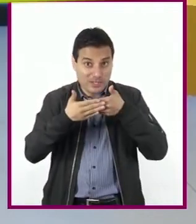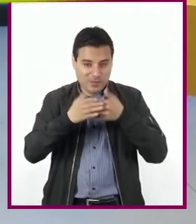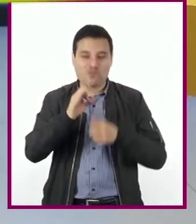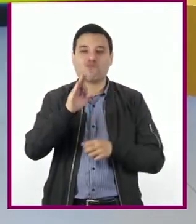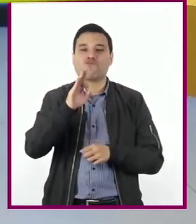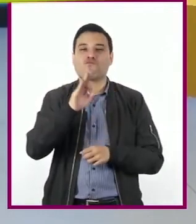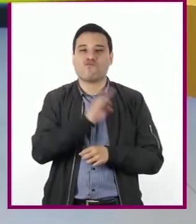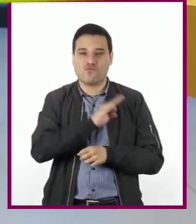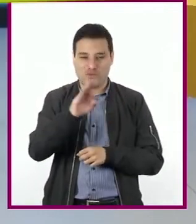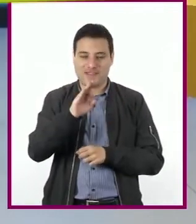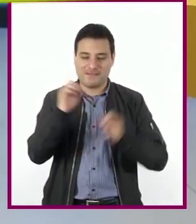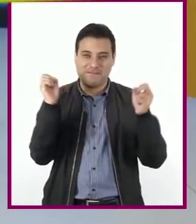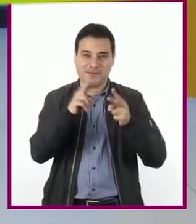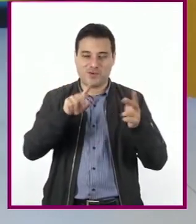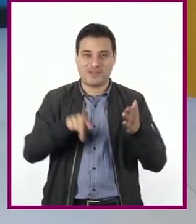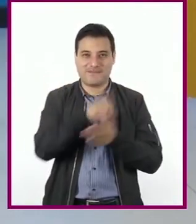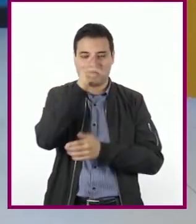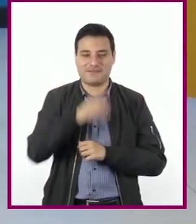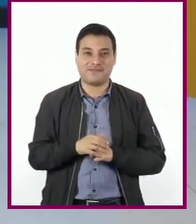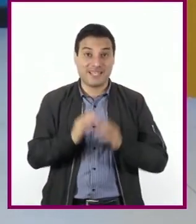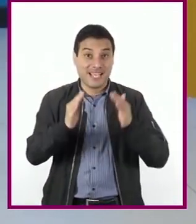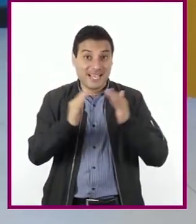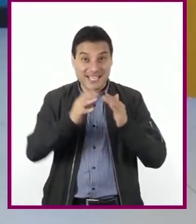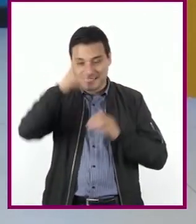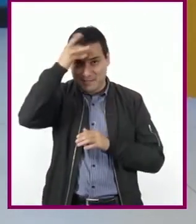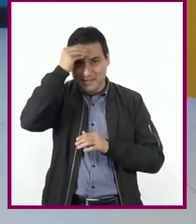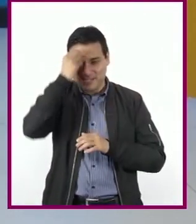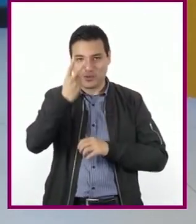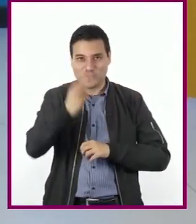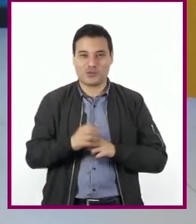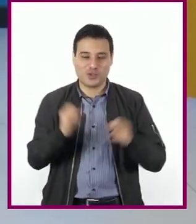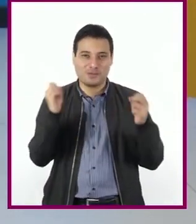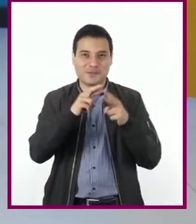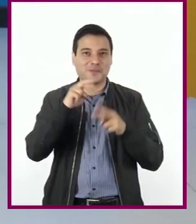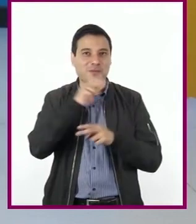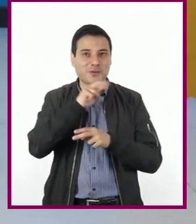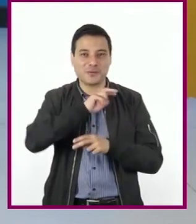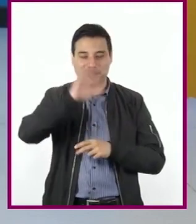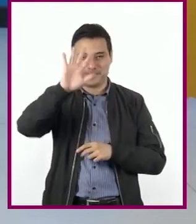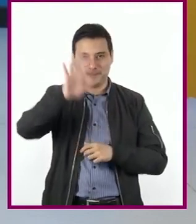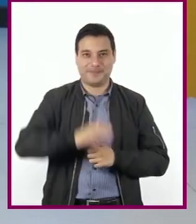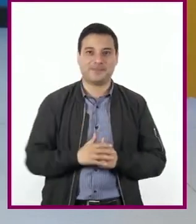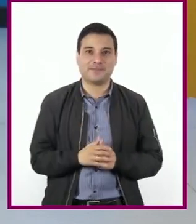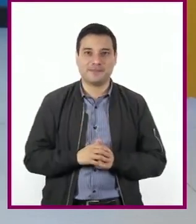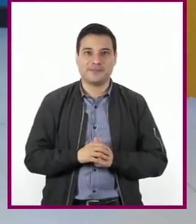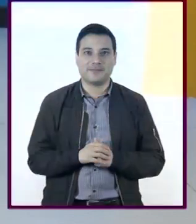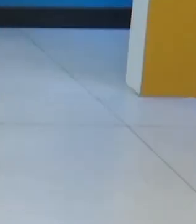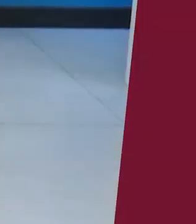acompañen en la siguiente clase de Aprende en Casa 2. ¡Hasta pronto!